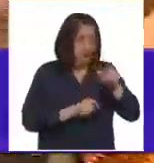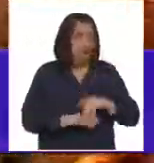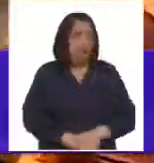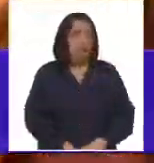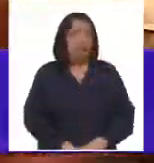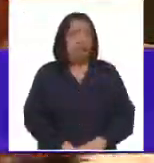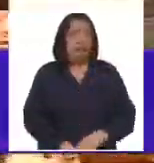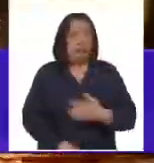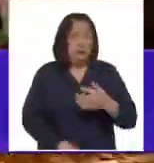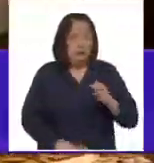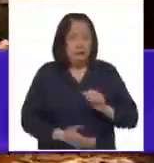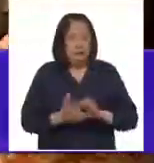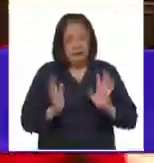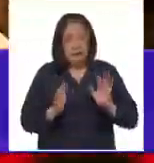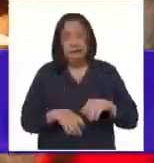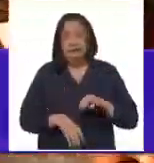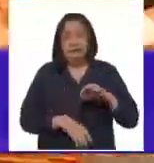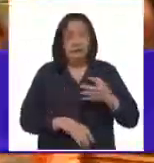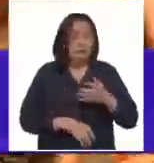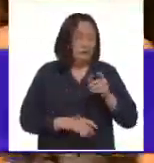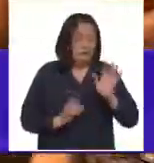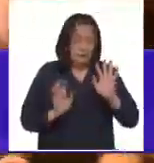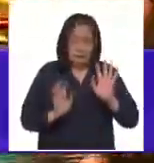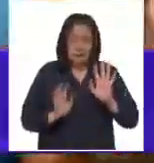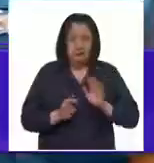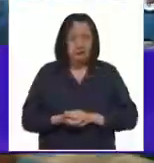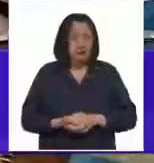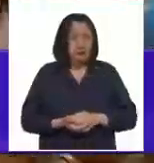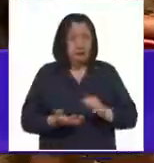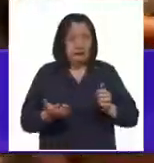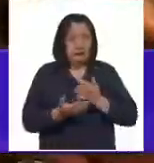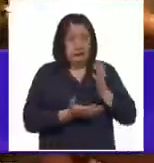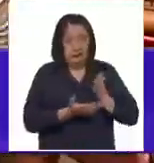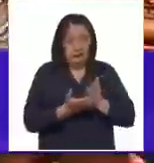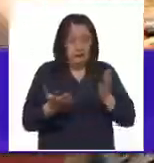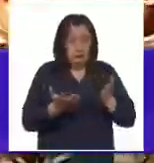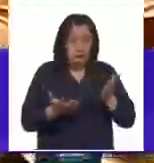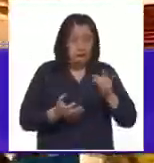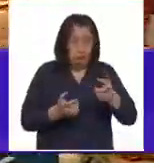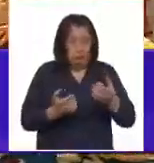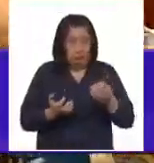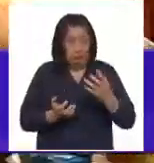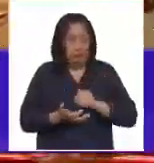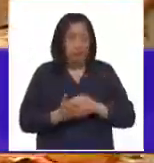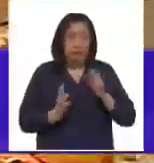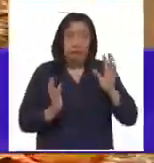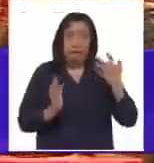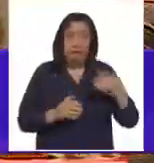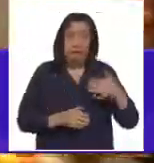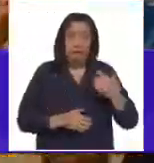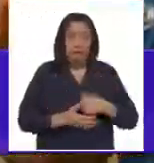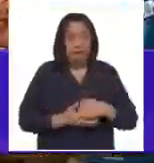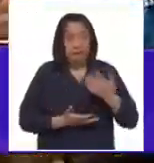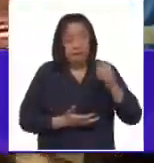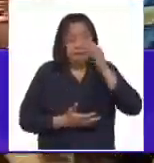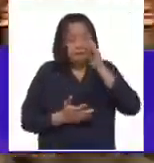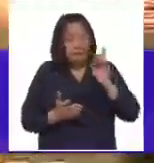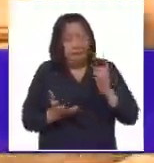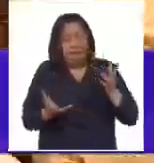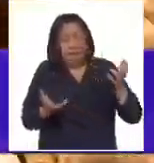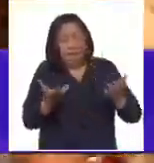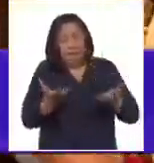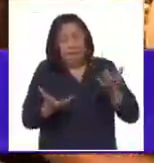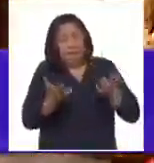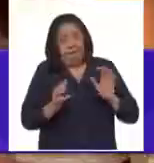el problema, el hígado, el ceviche, Angie, por allá. Tú me dirás, el problema es que, a ver, Dios no quiera, pero es una circunstancia